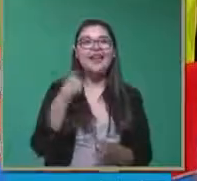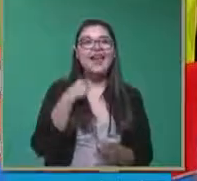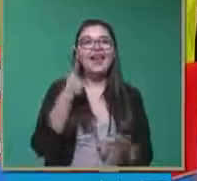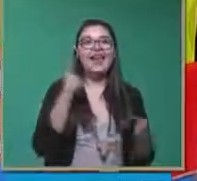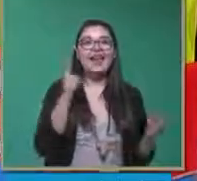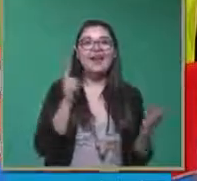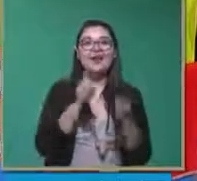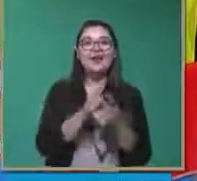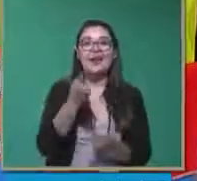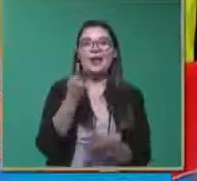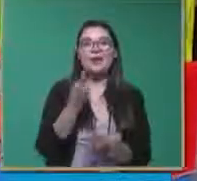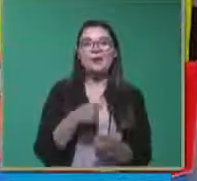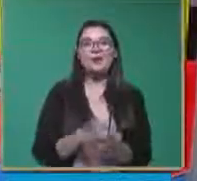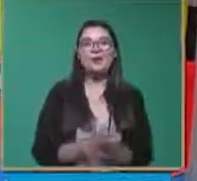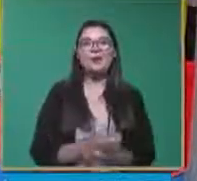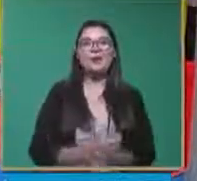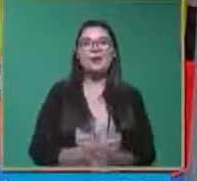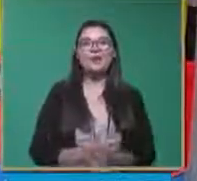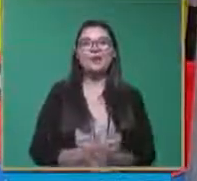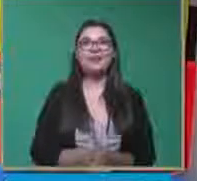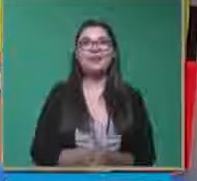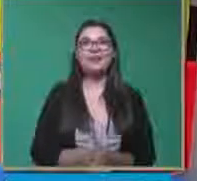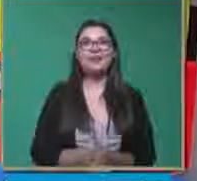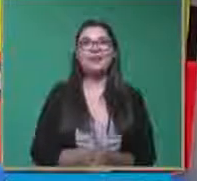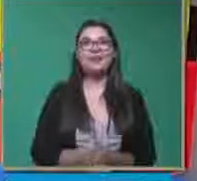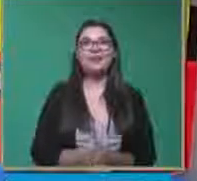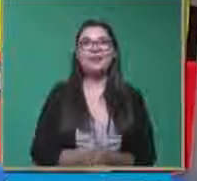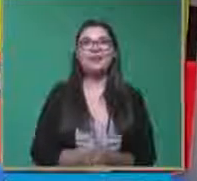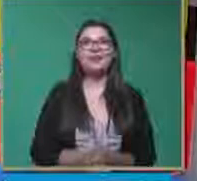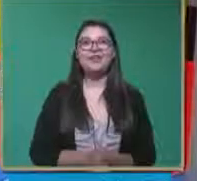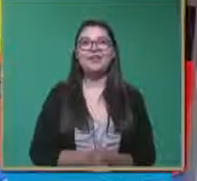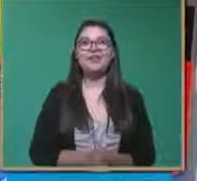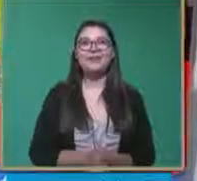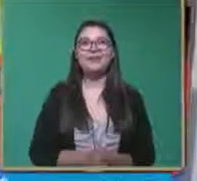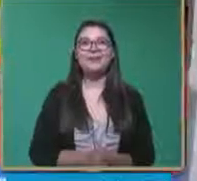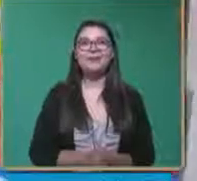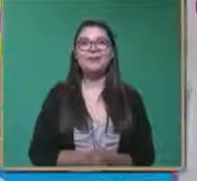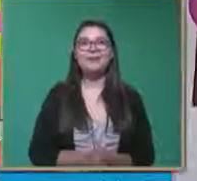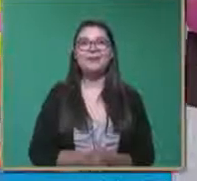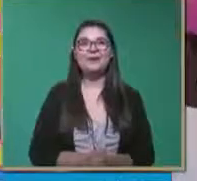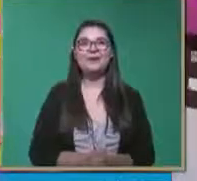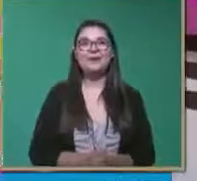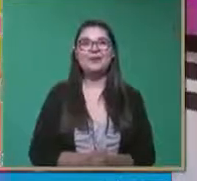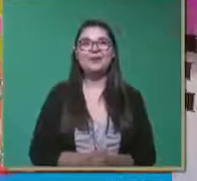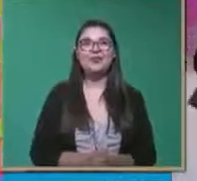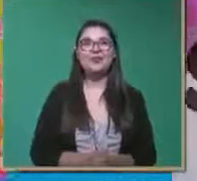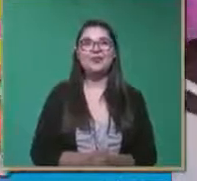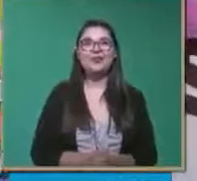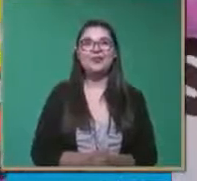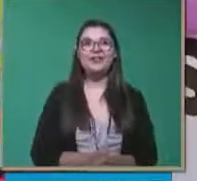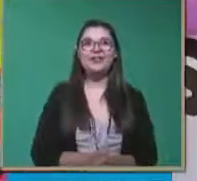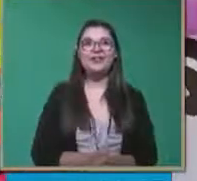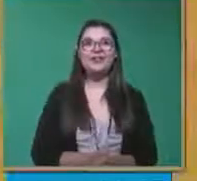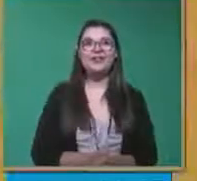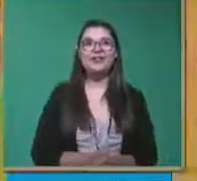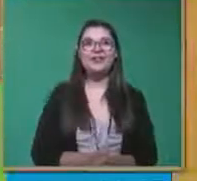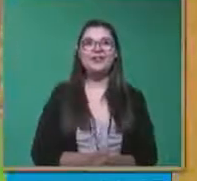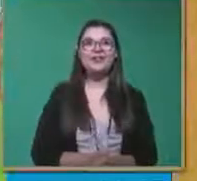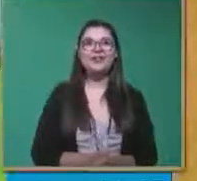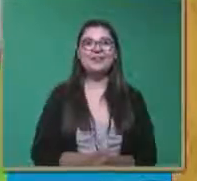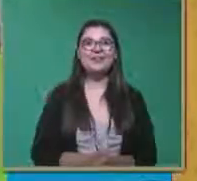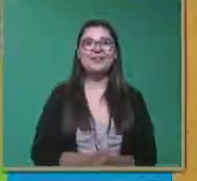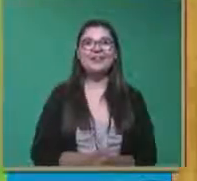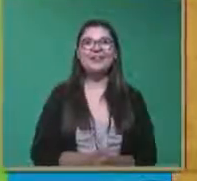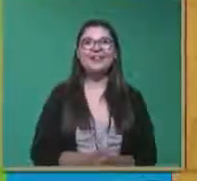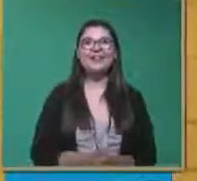la voz. A ver, a ver, a ver. También no me callo, ¿verdad? A ver, a ver. Por la voz, a lo mejor. Mejor.